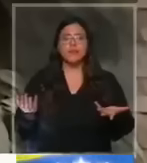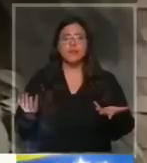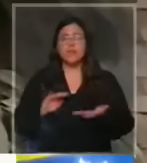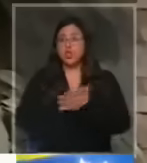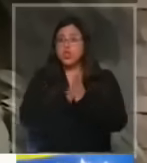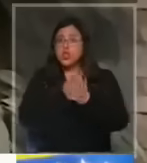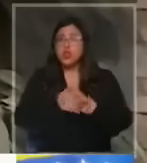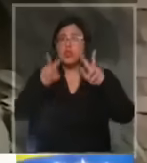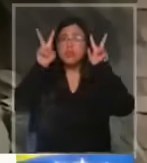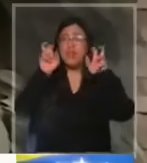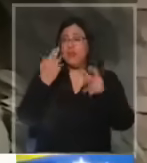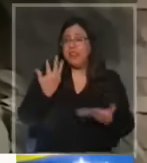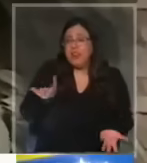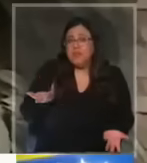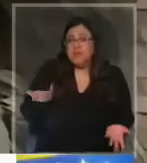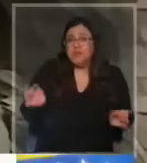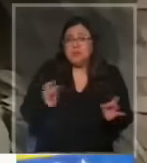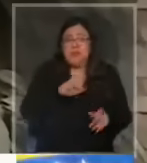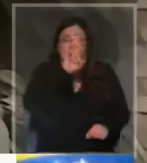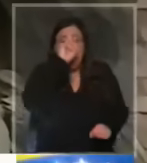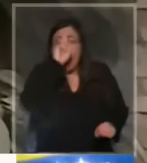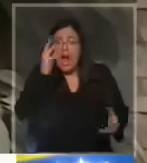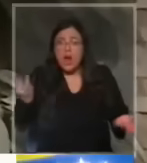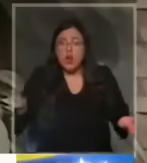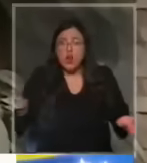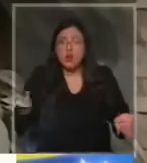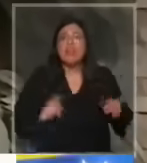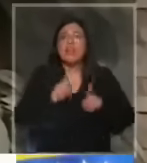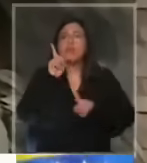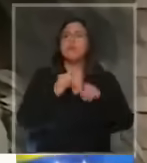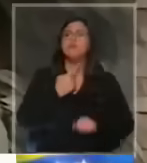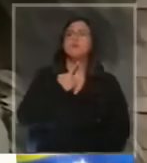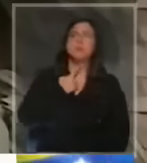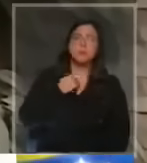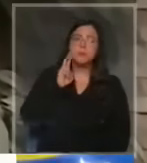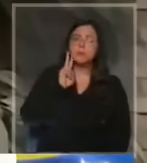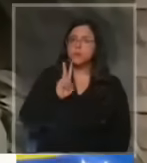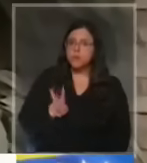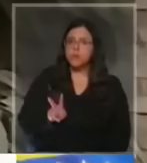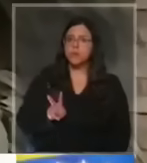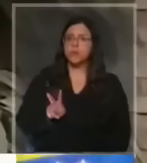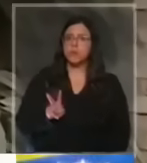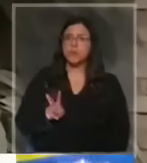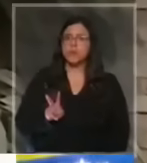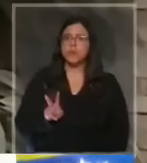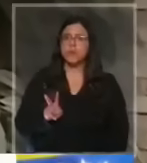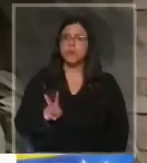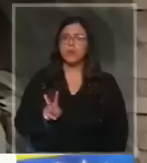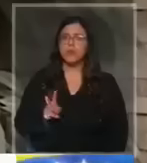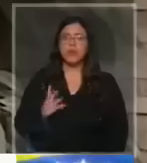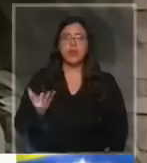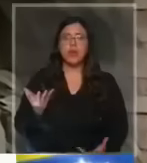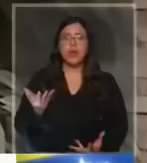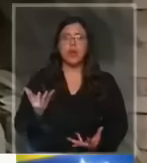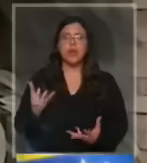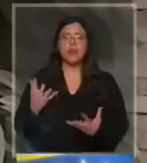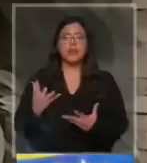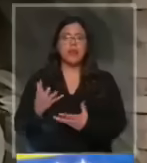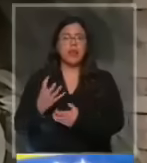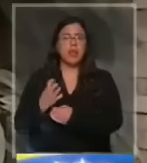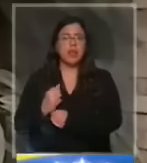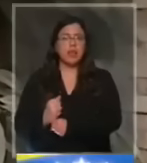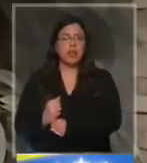anomalías que actores que tienen intereses en defenestrar este proceso